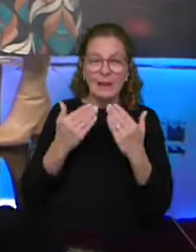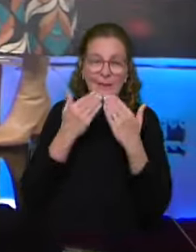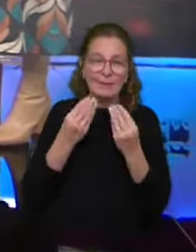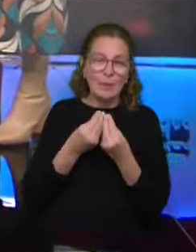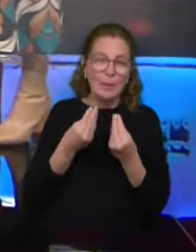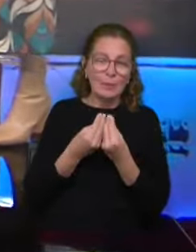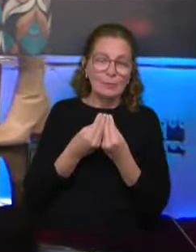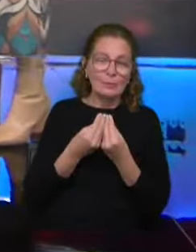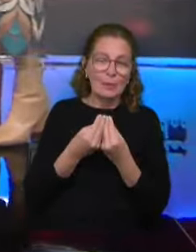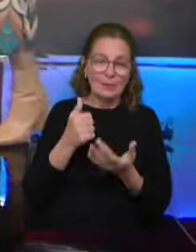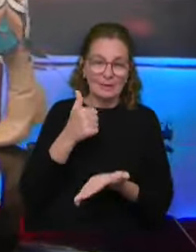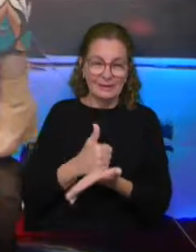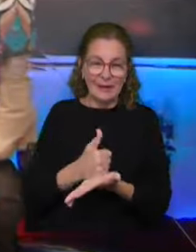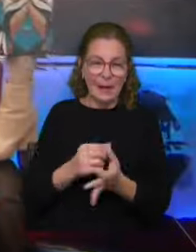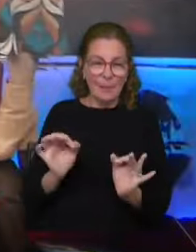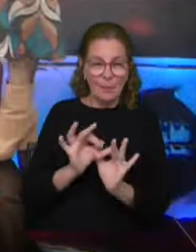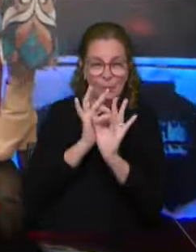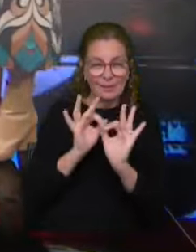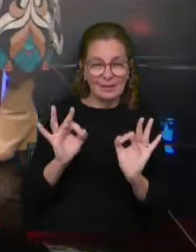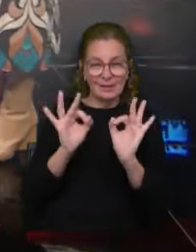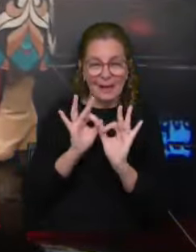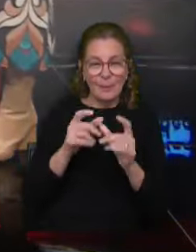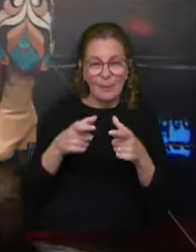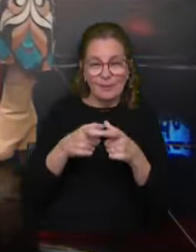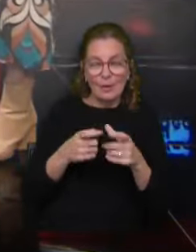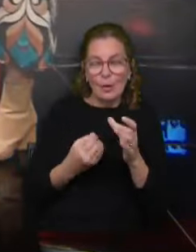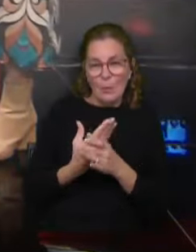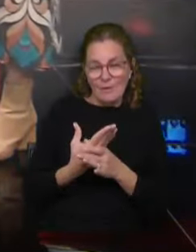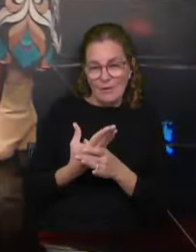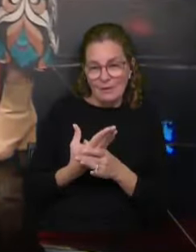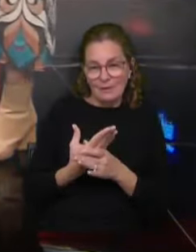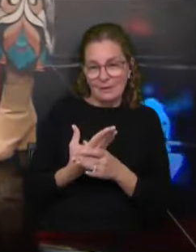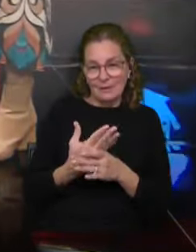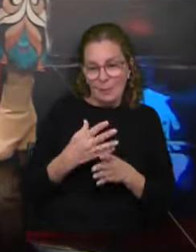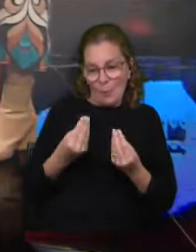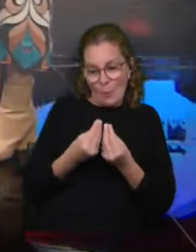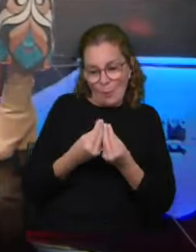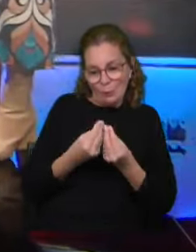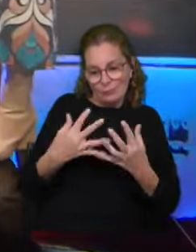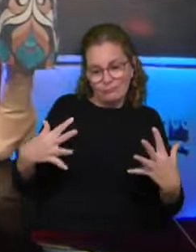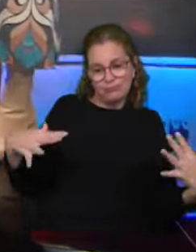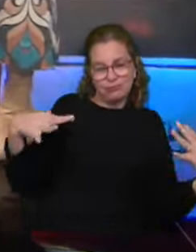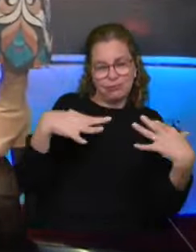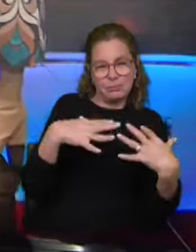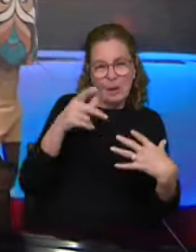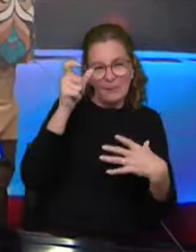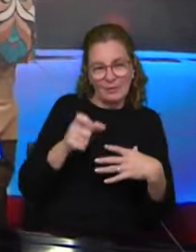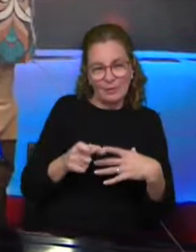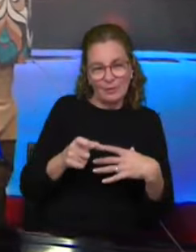pila por estar acá, por tu música, por el disco que sacaste y bueno... que se llene ese